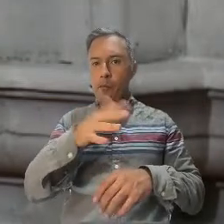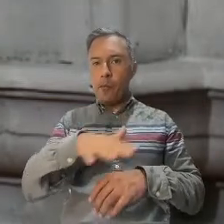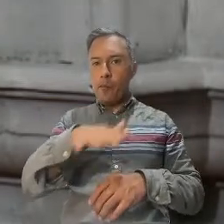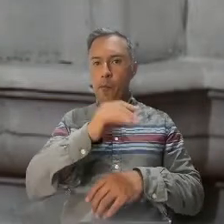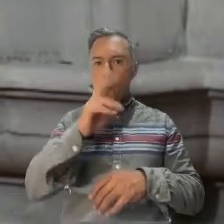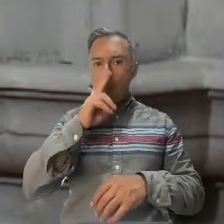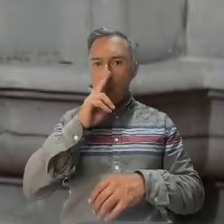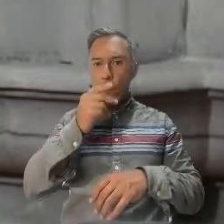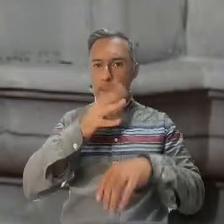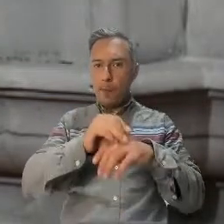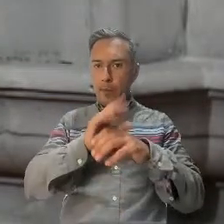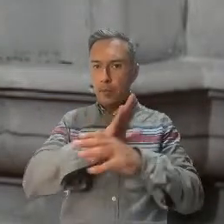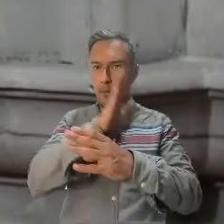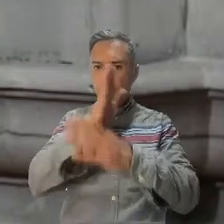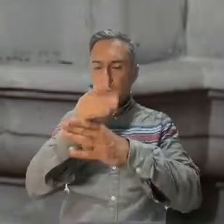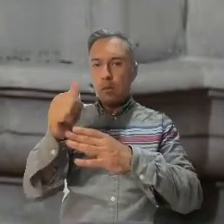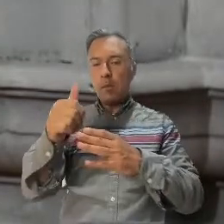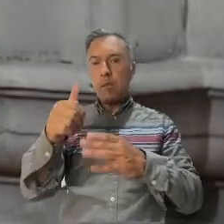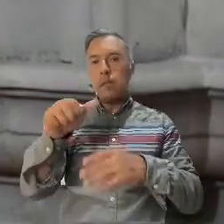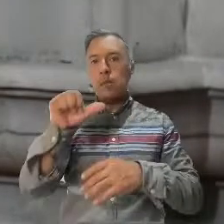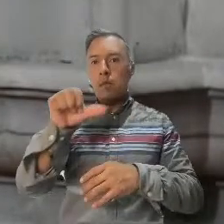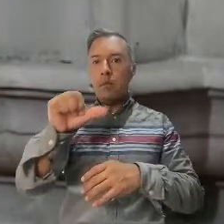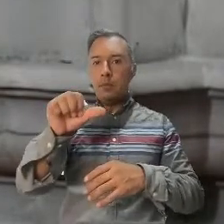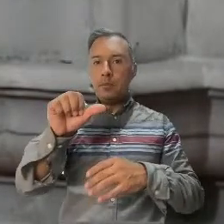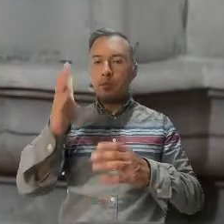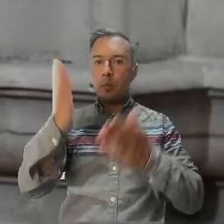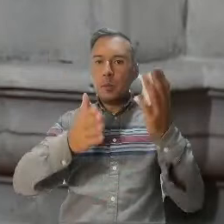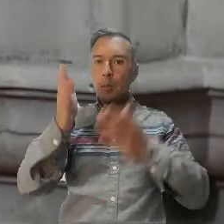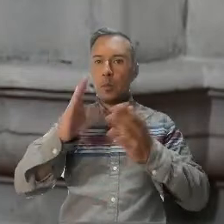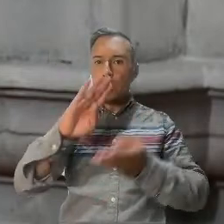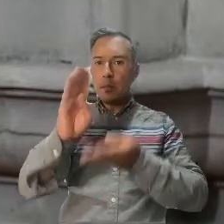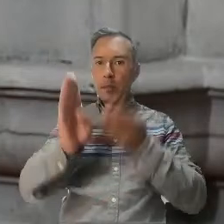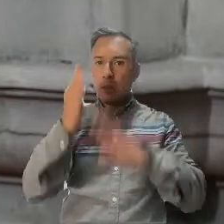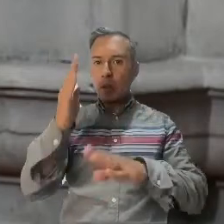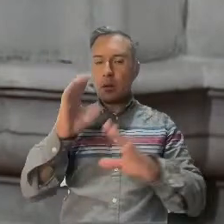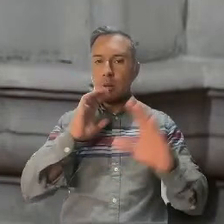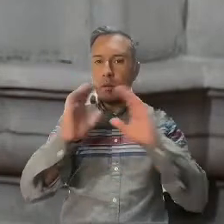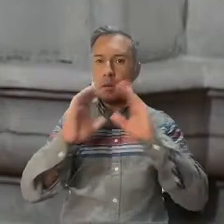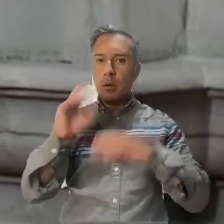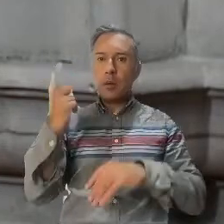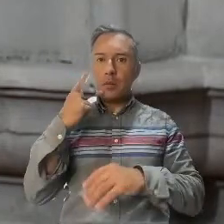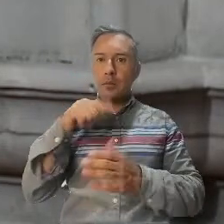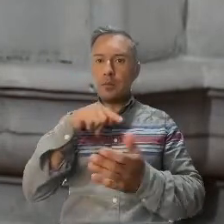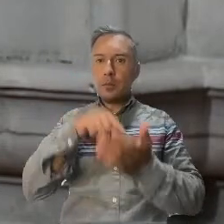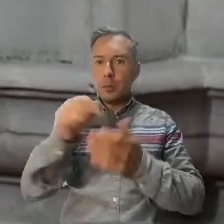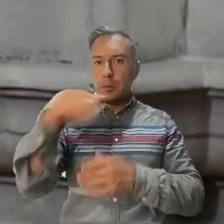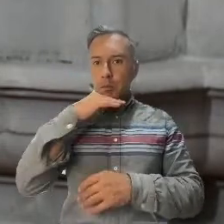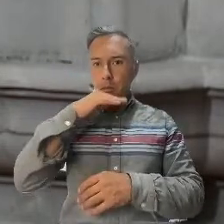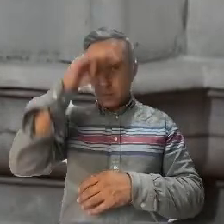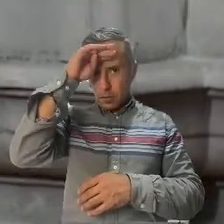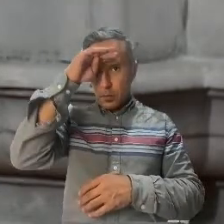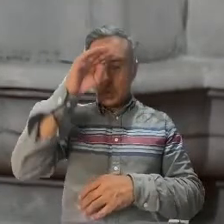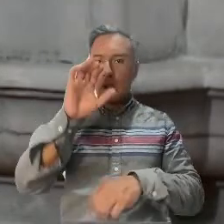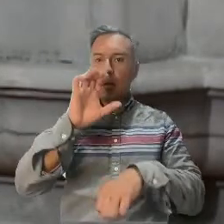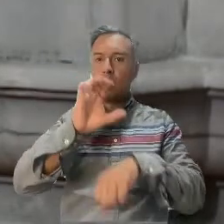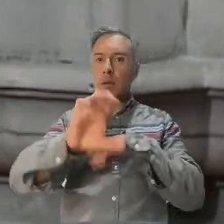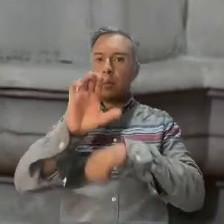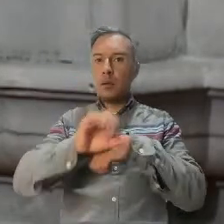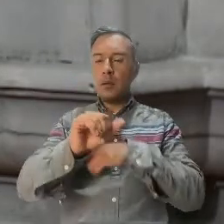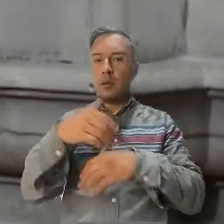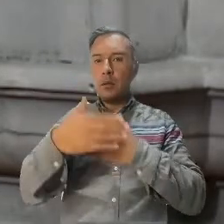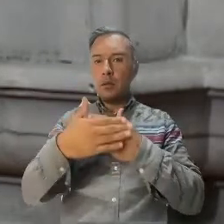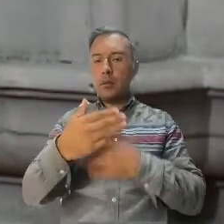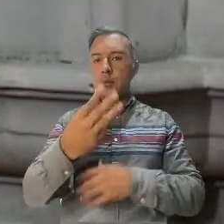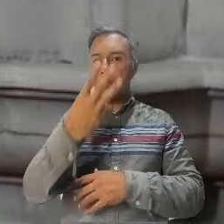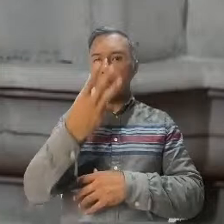la 16ª Cumbre Mundial de Comunicación Política, que se realizará en la ciudad de Medellín, Colombia, durante los días 3, 4 y